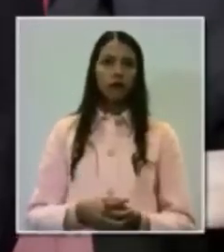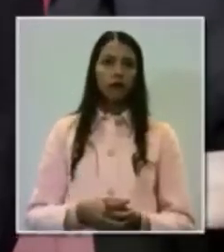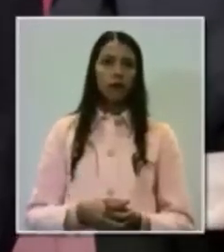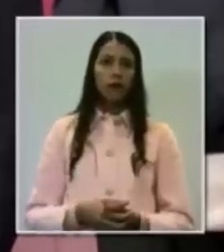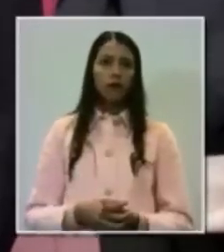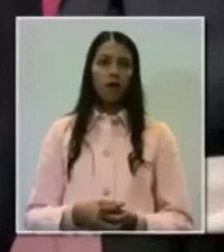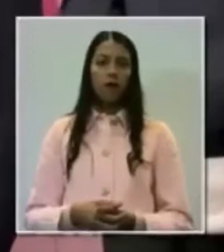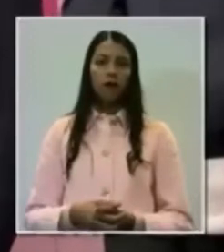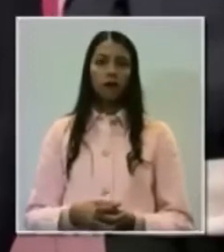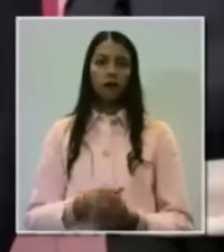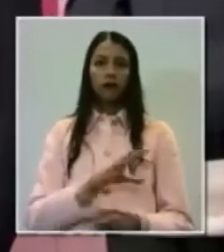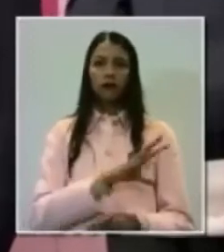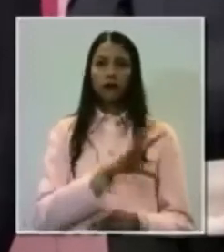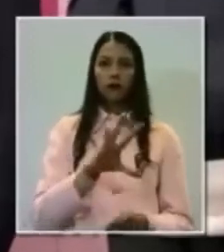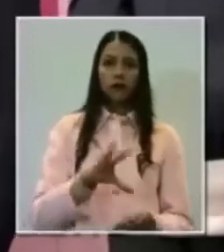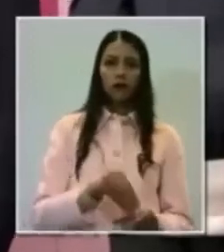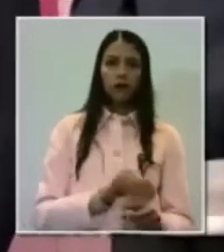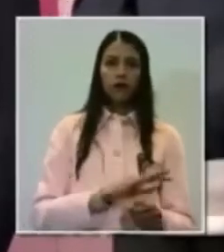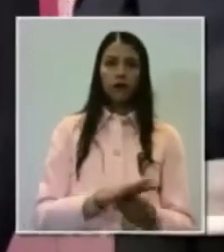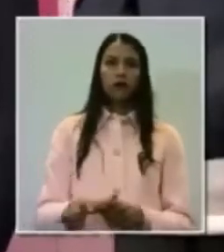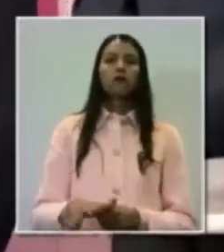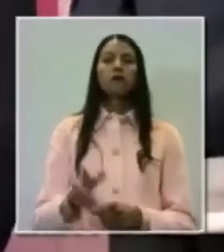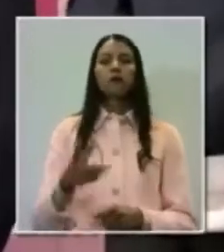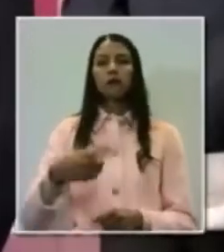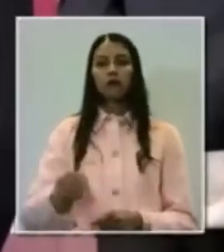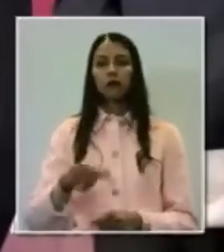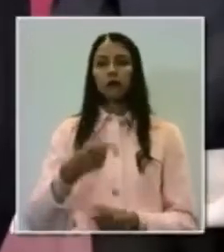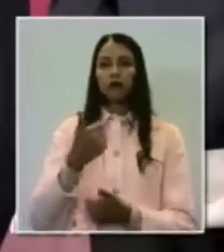casi cubriendo la totalidad también en las vacancias.